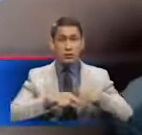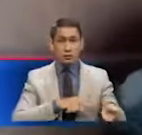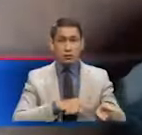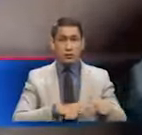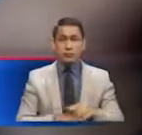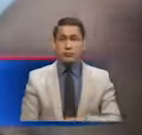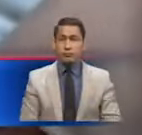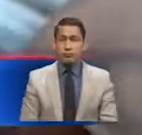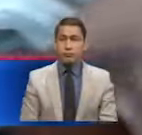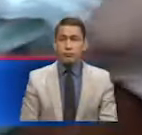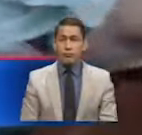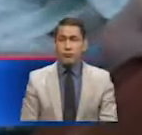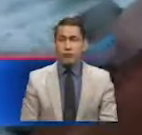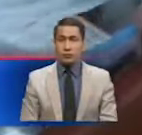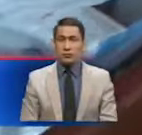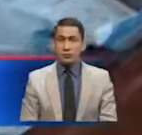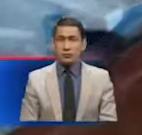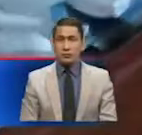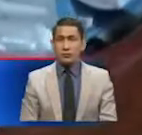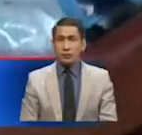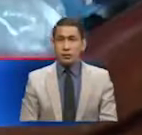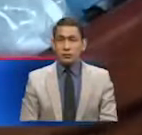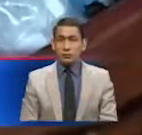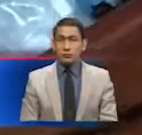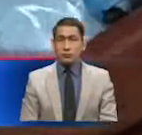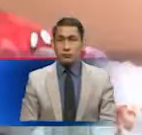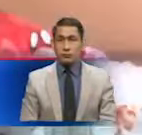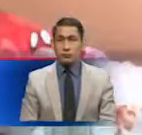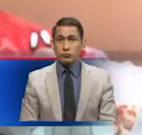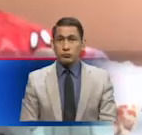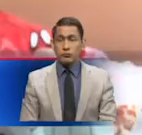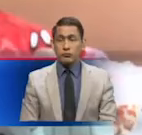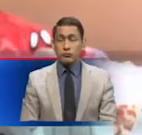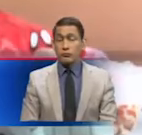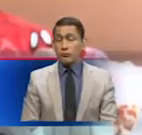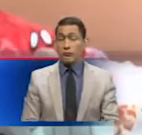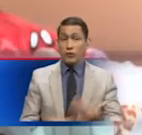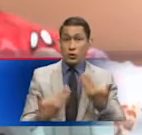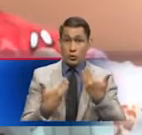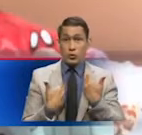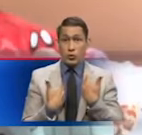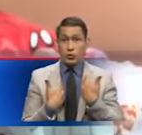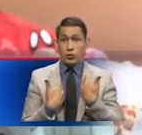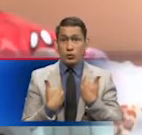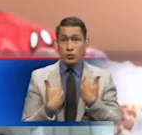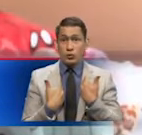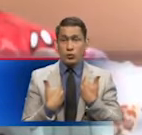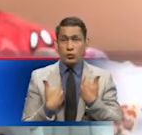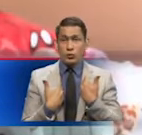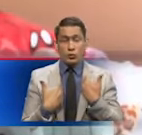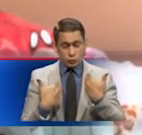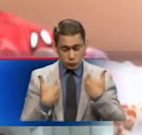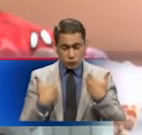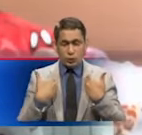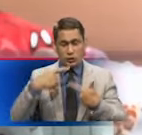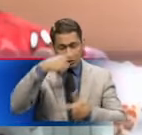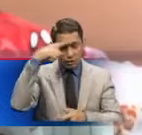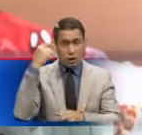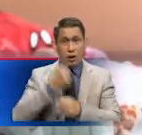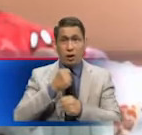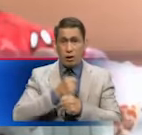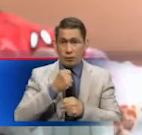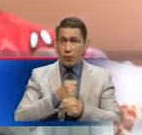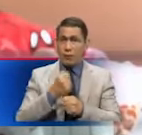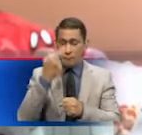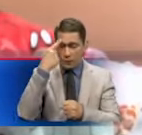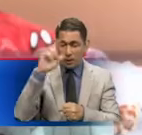de su hijo. Cuando me sale algo en una casa o algo, yo hago la manera de irme, porque igual tengo que sacar para los gastos del bebé, para